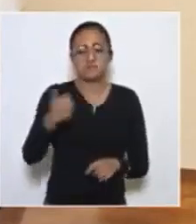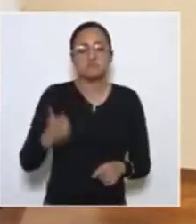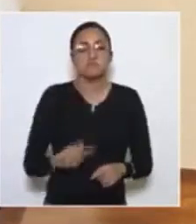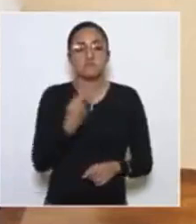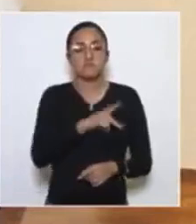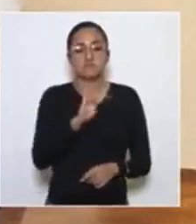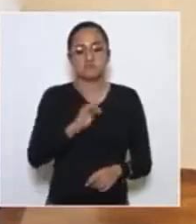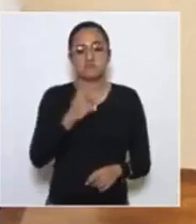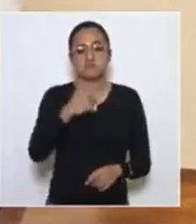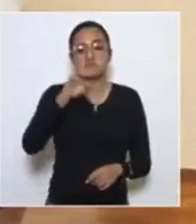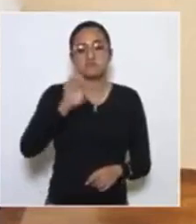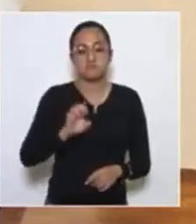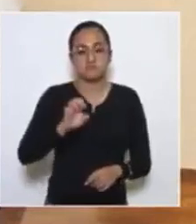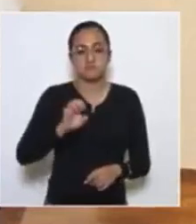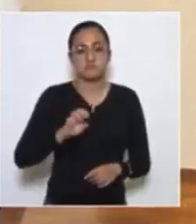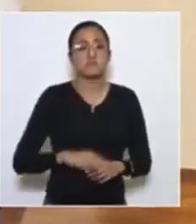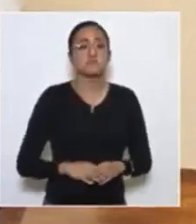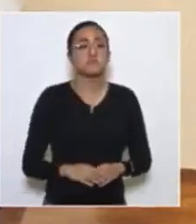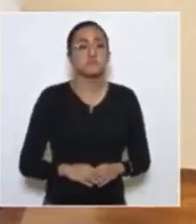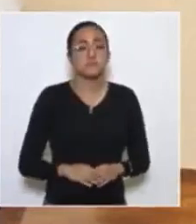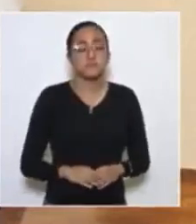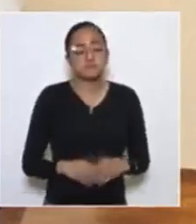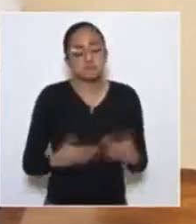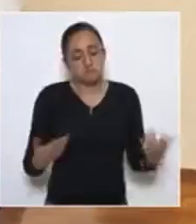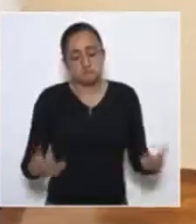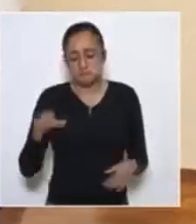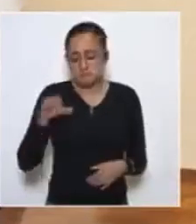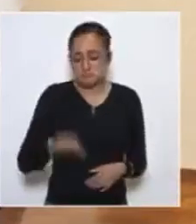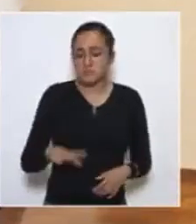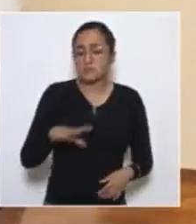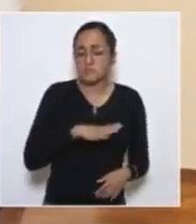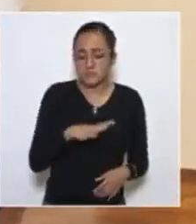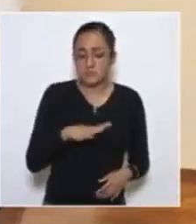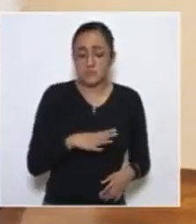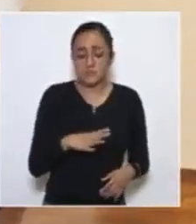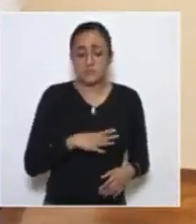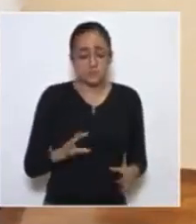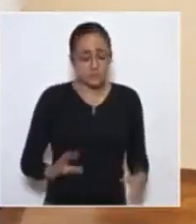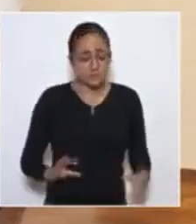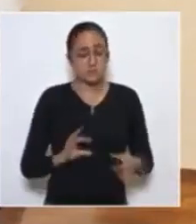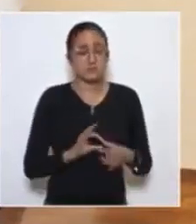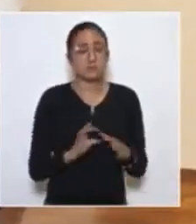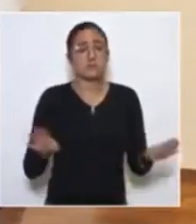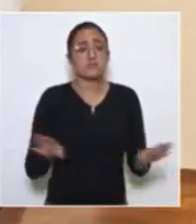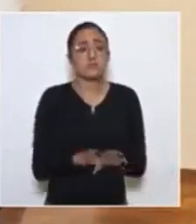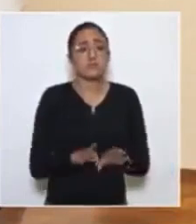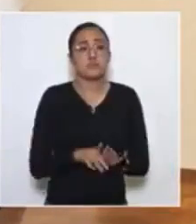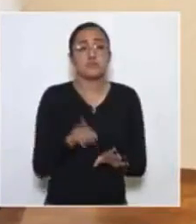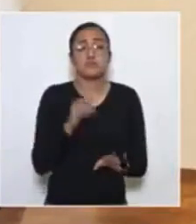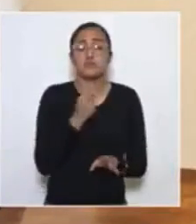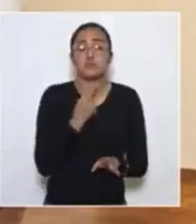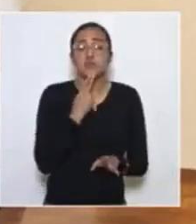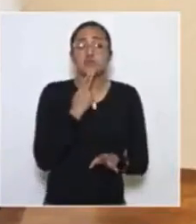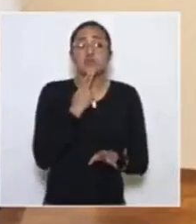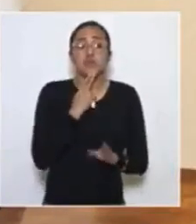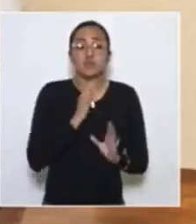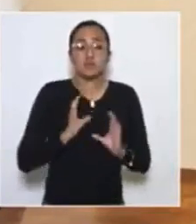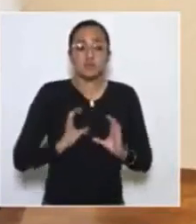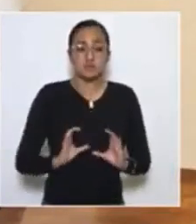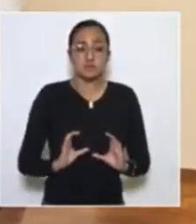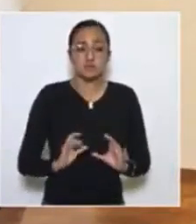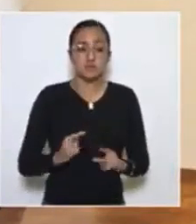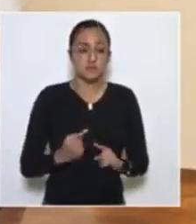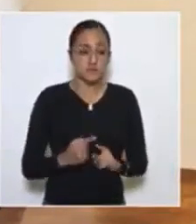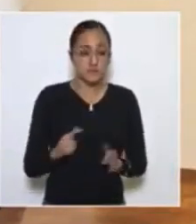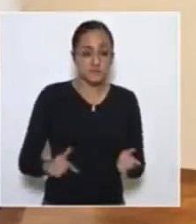fiscalías correspondientes. Hoy hay mucha obligación de mantener reservas sobre